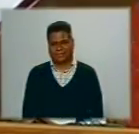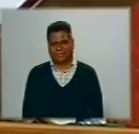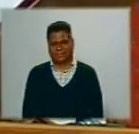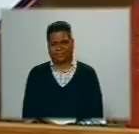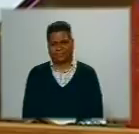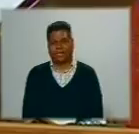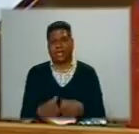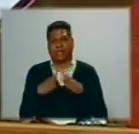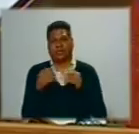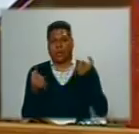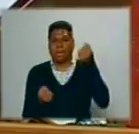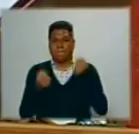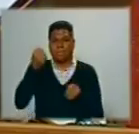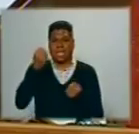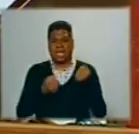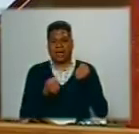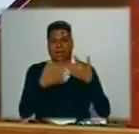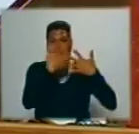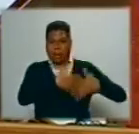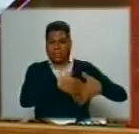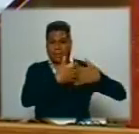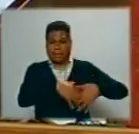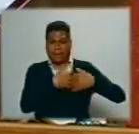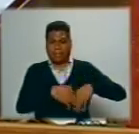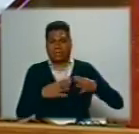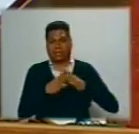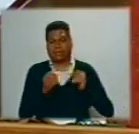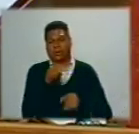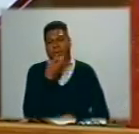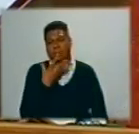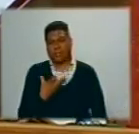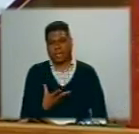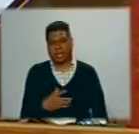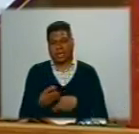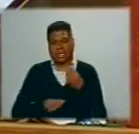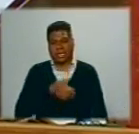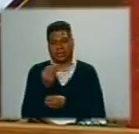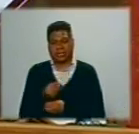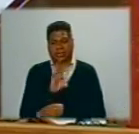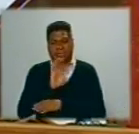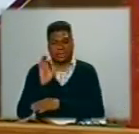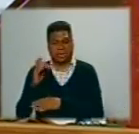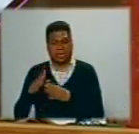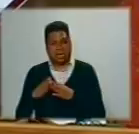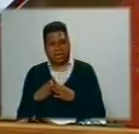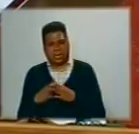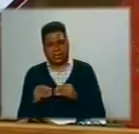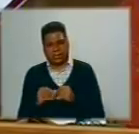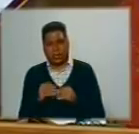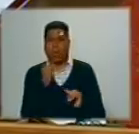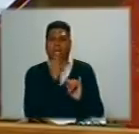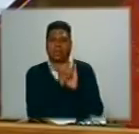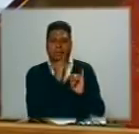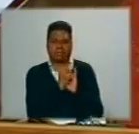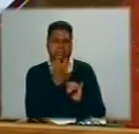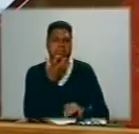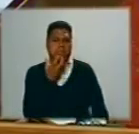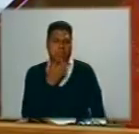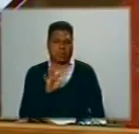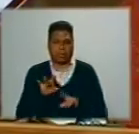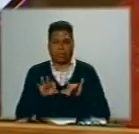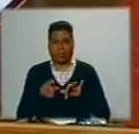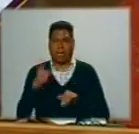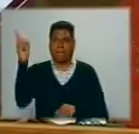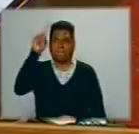Los vehículos, maquinarias, equipos o artefactos y demás bienes de naturaleza durable que posean sistemas mecánicos, electrónicos,